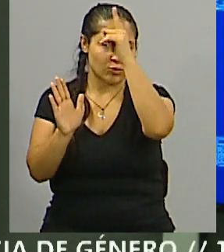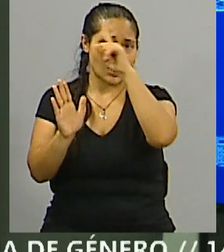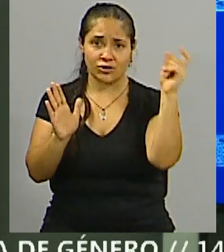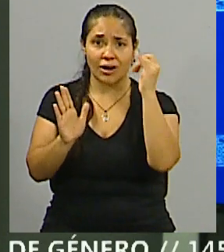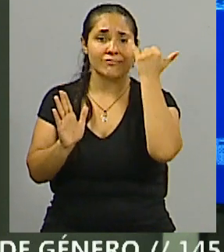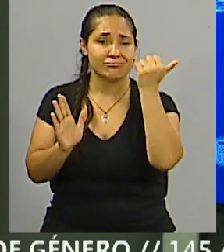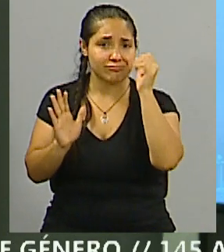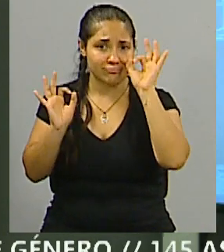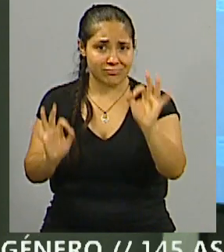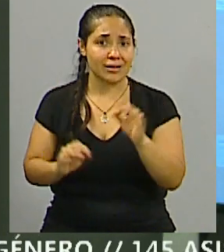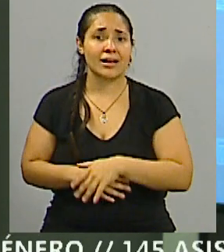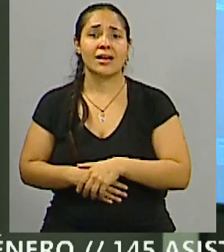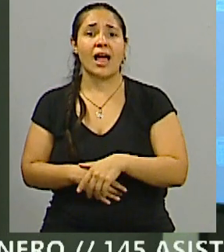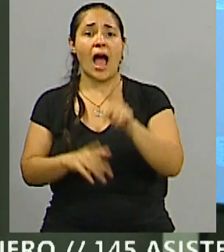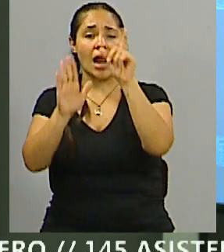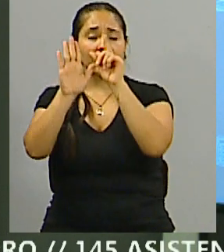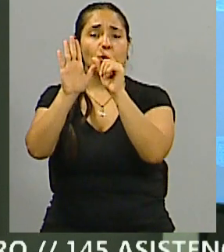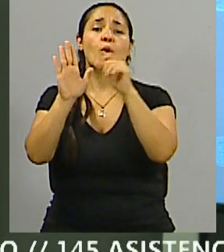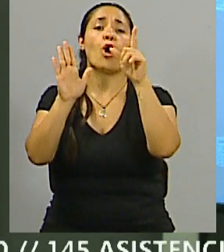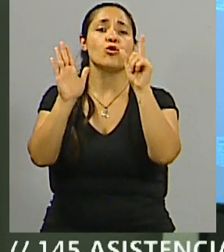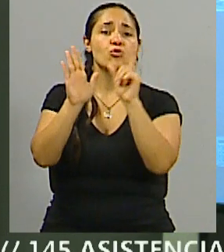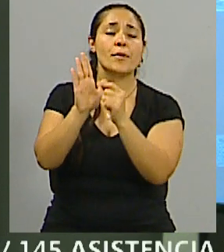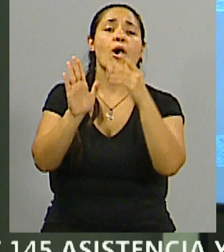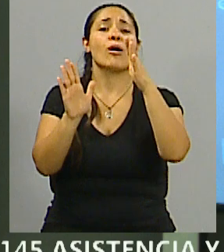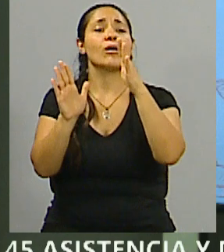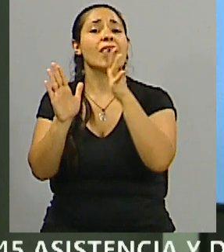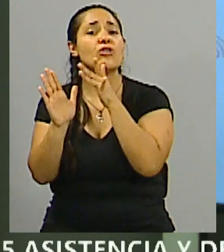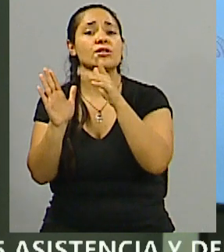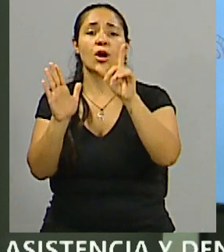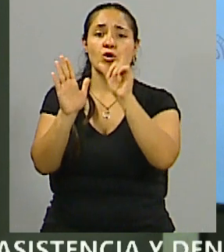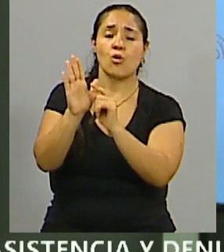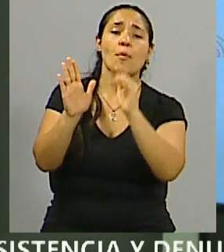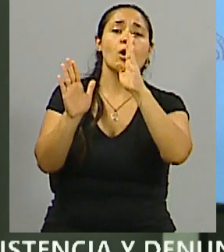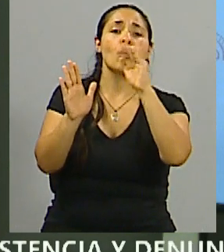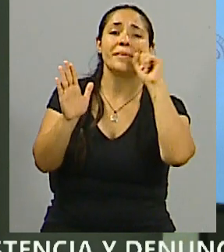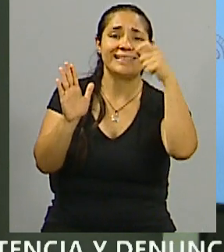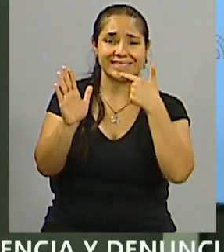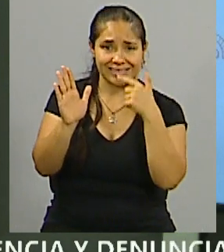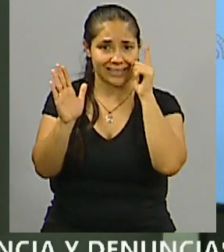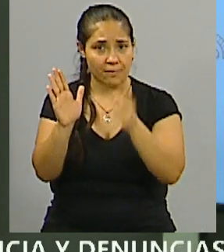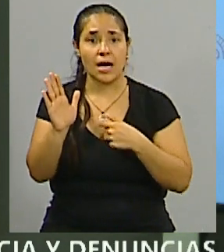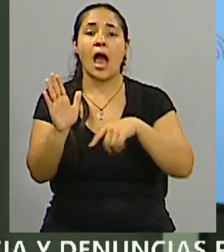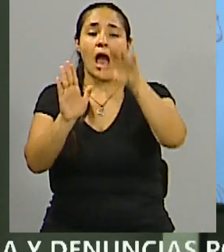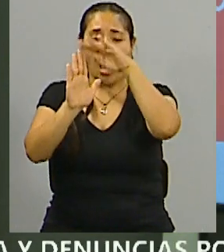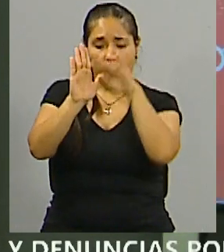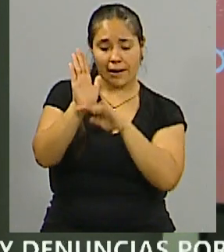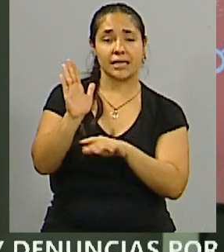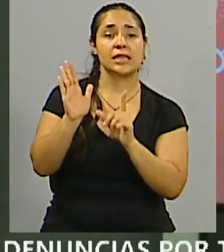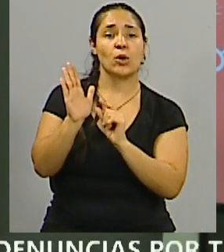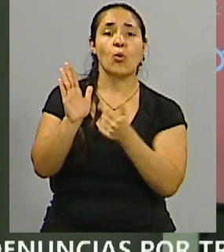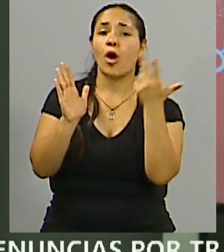Nacional, nada más ni nada menos que el artículo 14 y el artículo 14 bis. Y en el artículo 18 que dice que todo